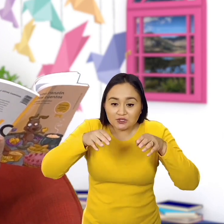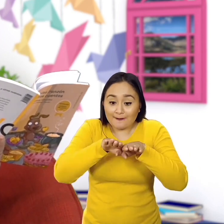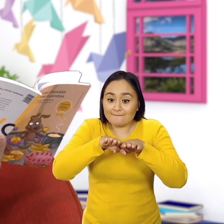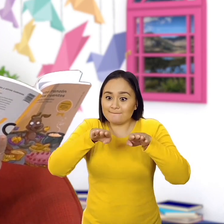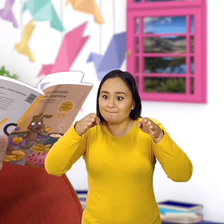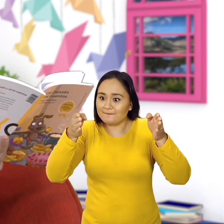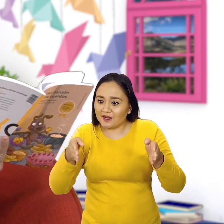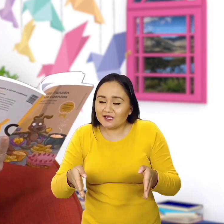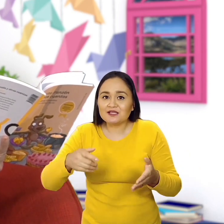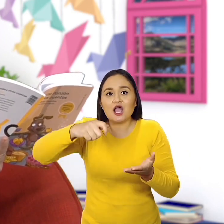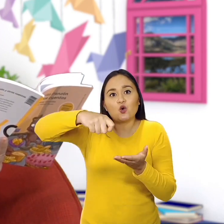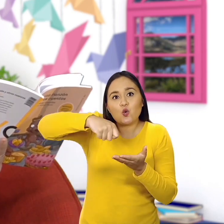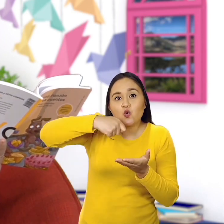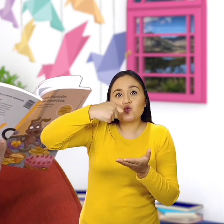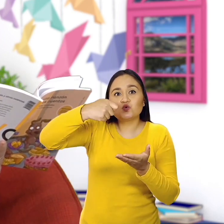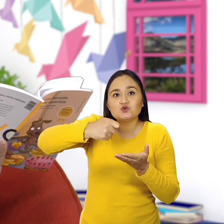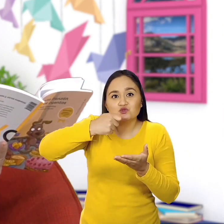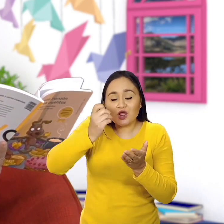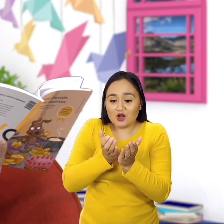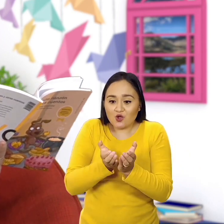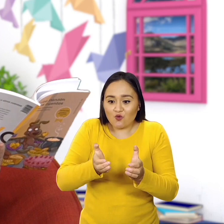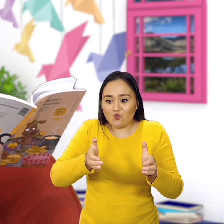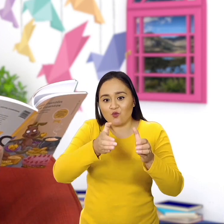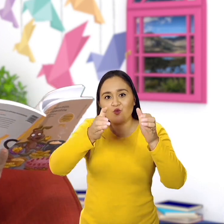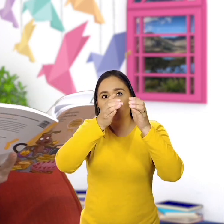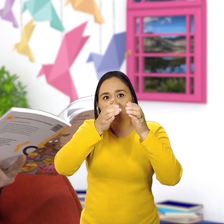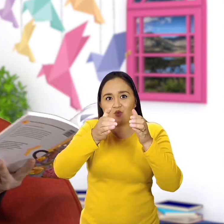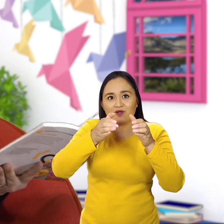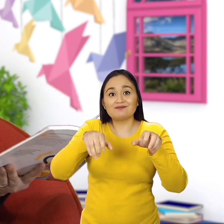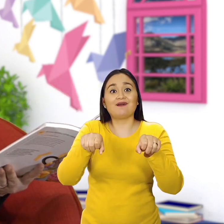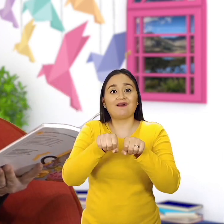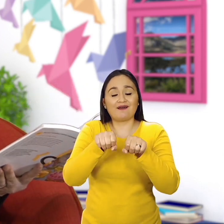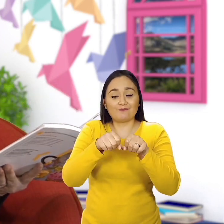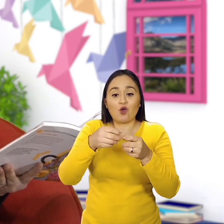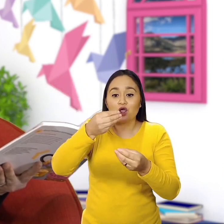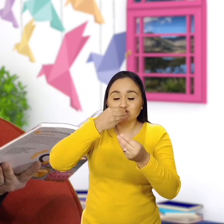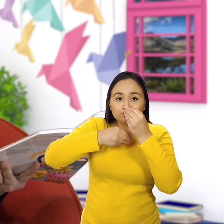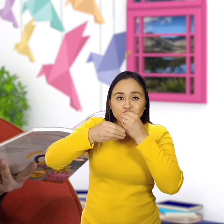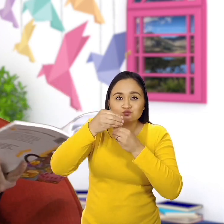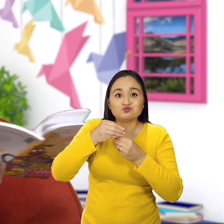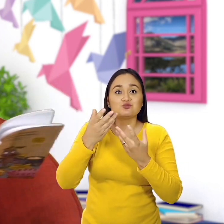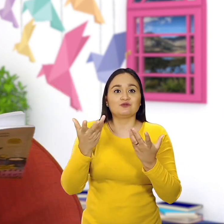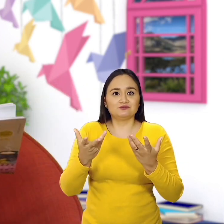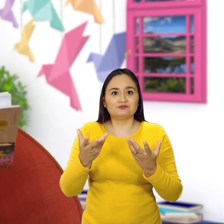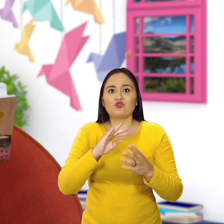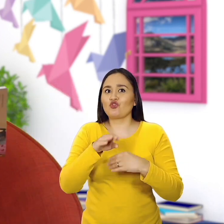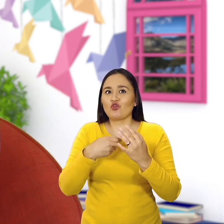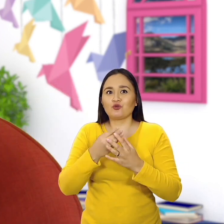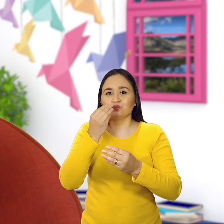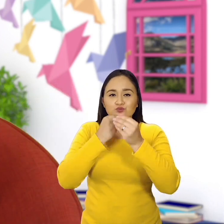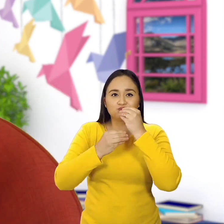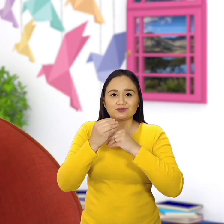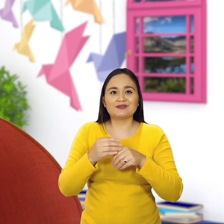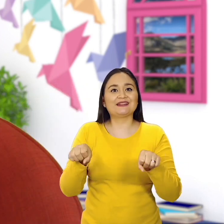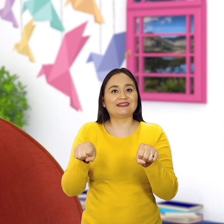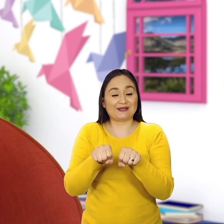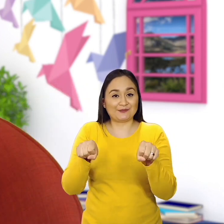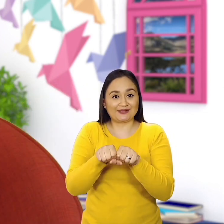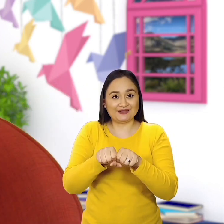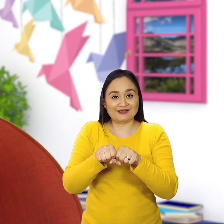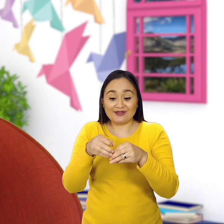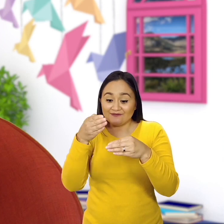mesa, la cuchara, la fuente y el jamón. Y pasó por un zapatito